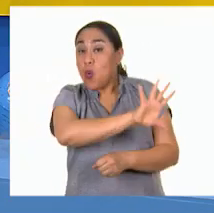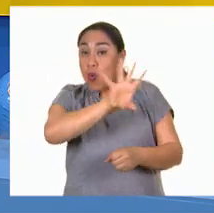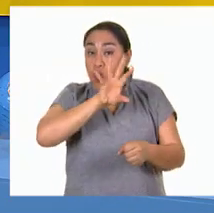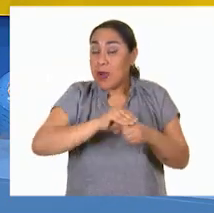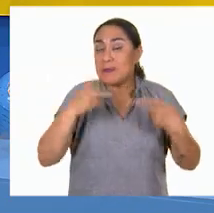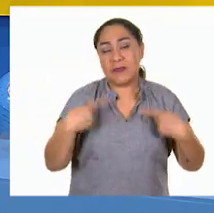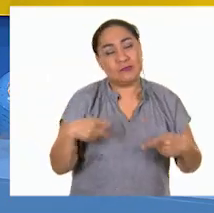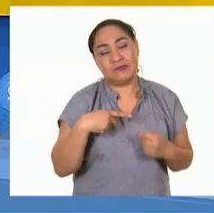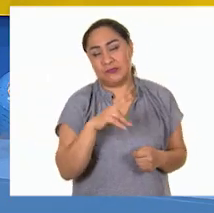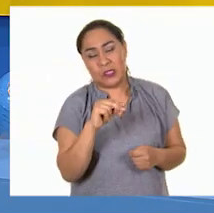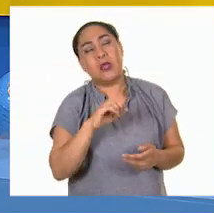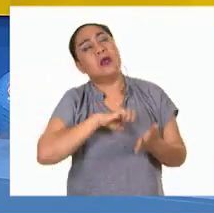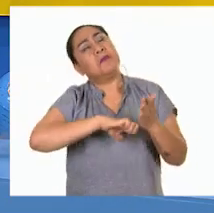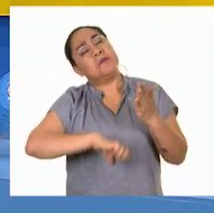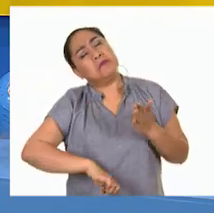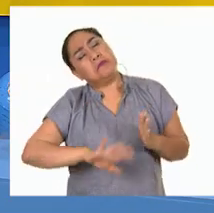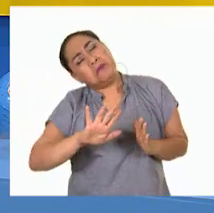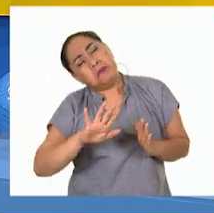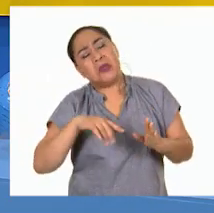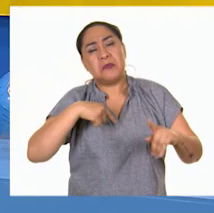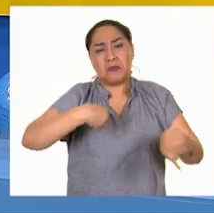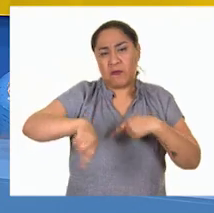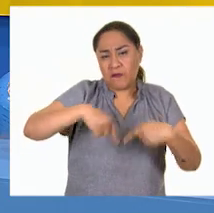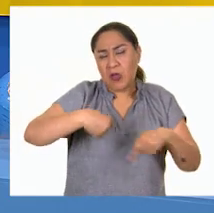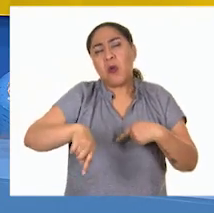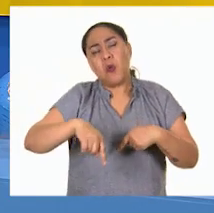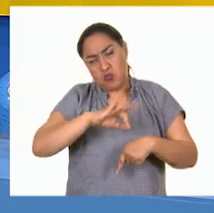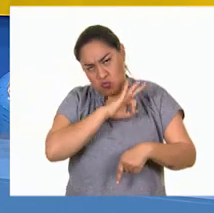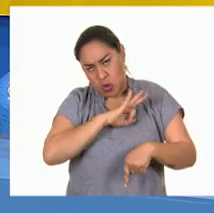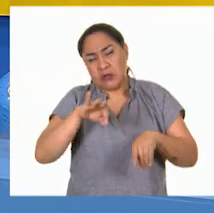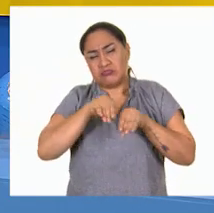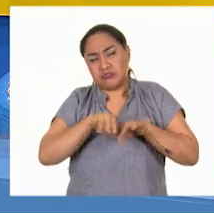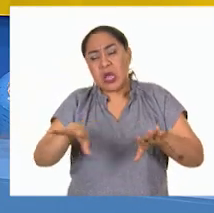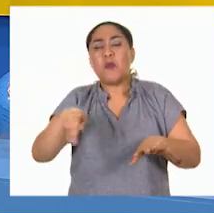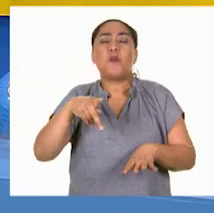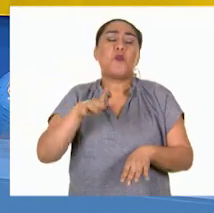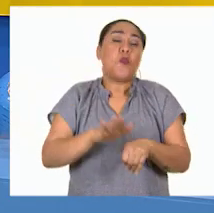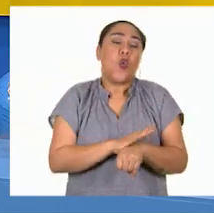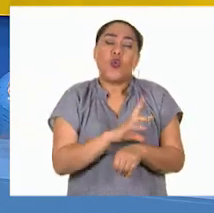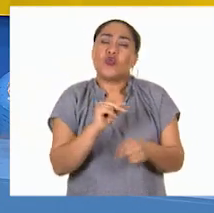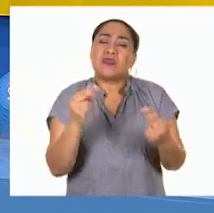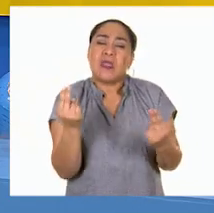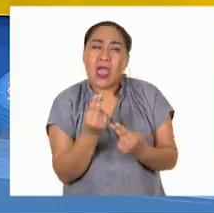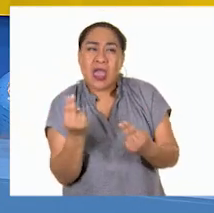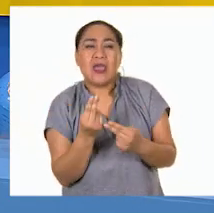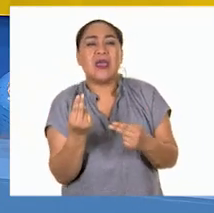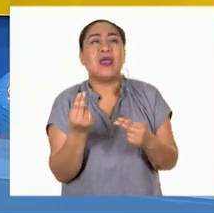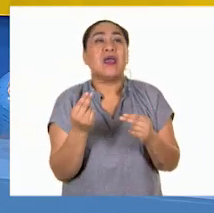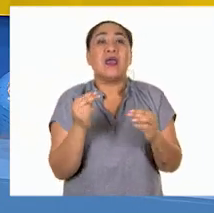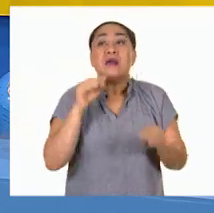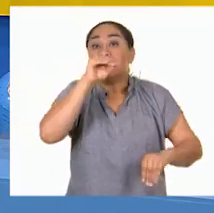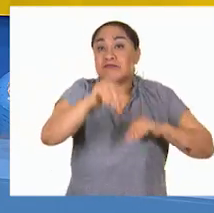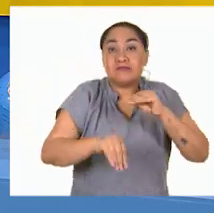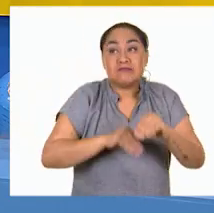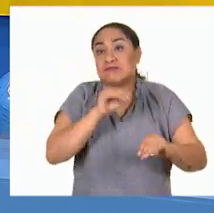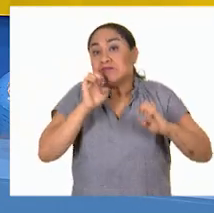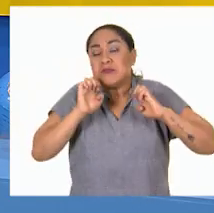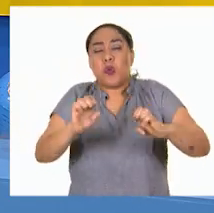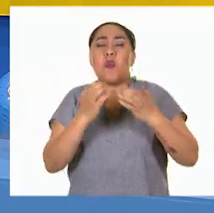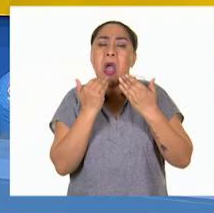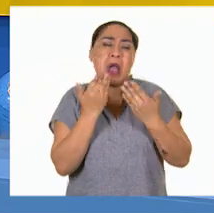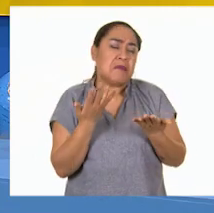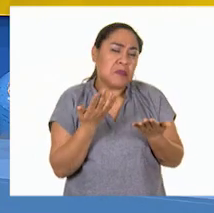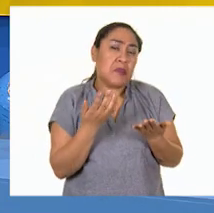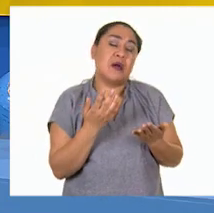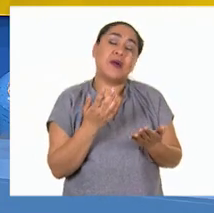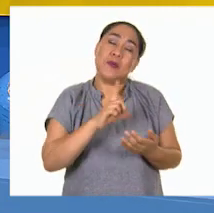Aunque algunos deportes como el fútbol pudieron popularizarse gracias a que no exigían recursos como instalaciones muy elaboradas, por ejemplo, muchos